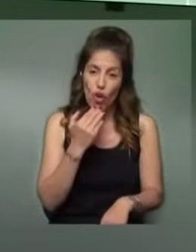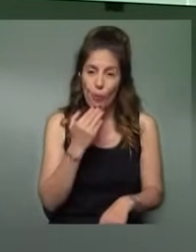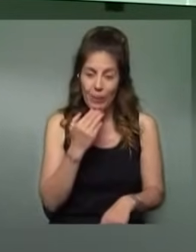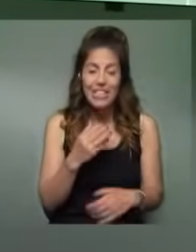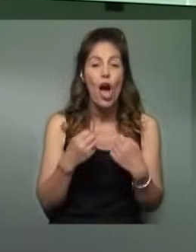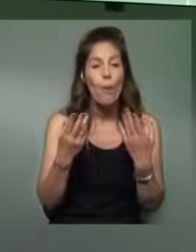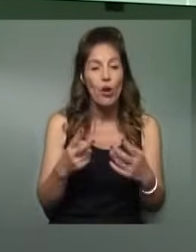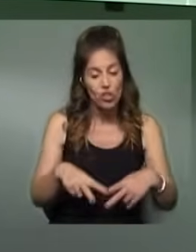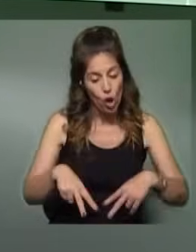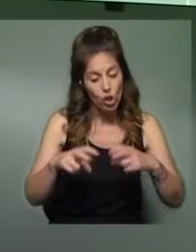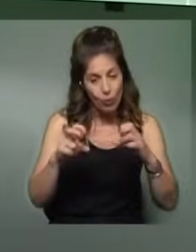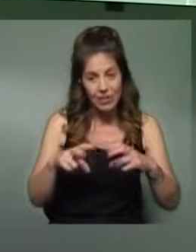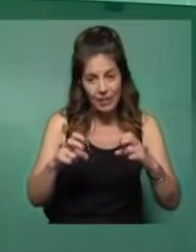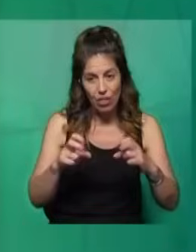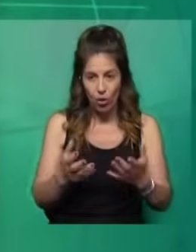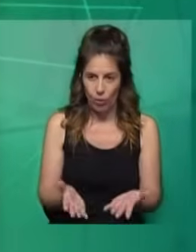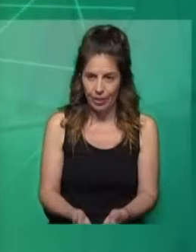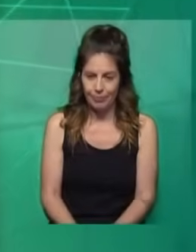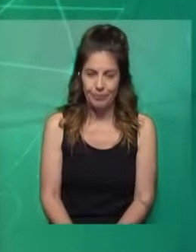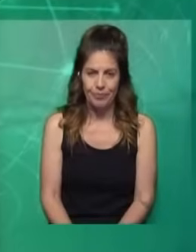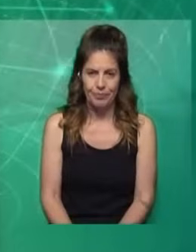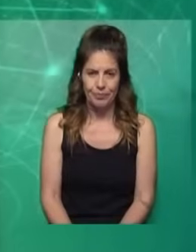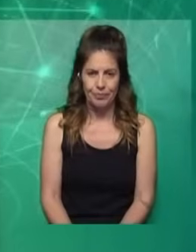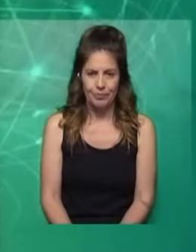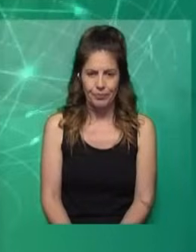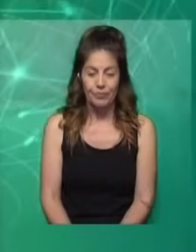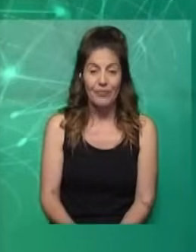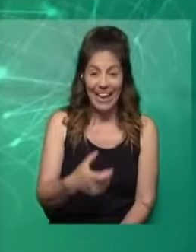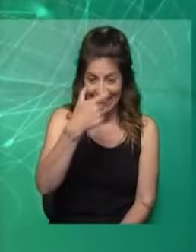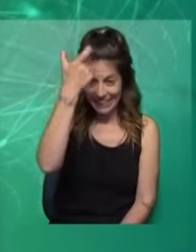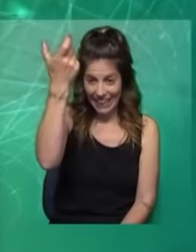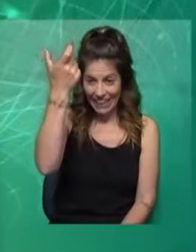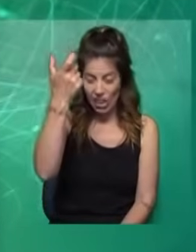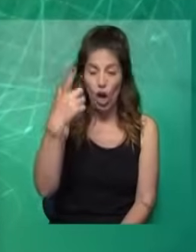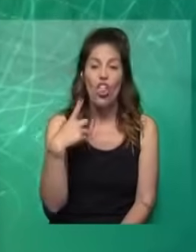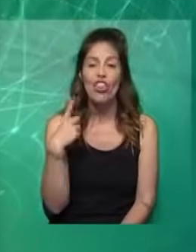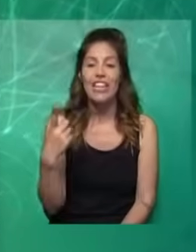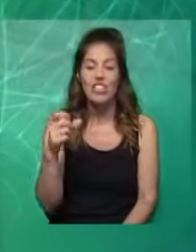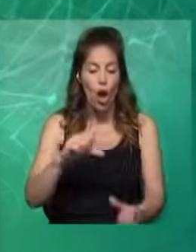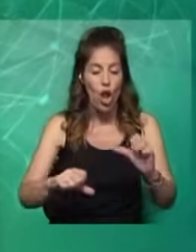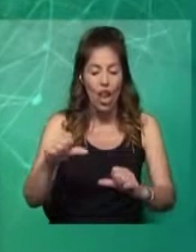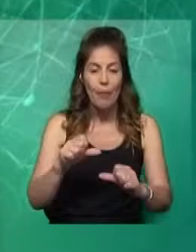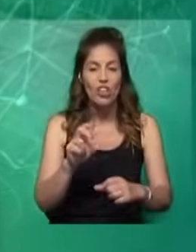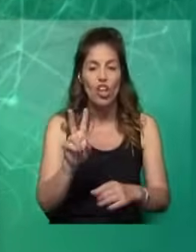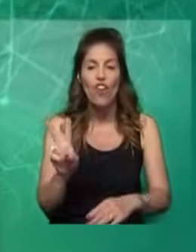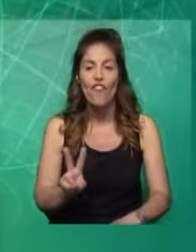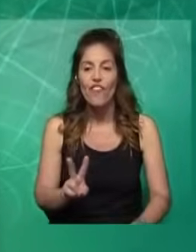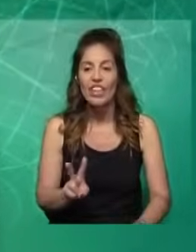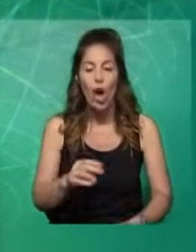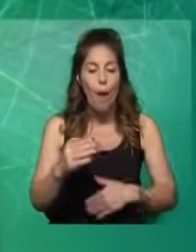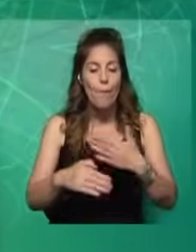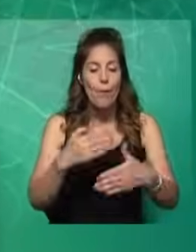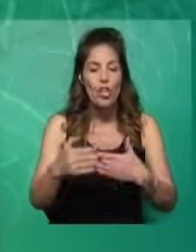eso se están estudiando muestras los técnicos de la dirección de Laboratorios veterinarios están procesando las